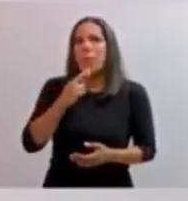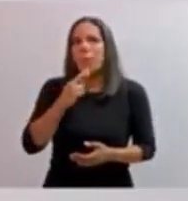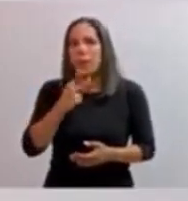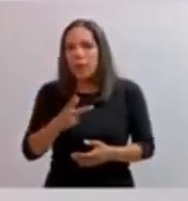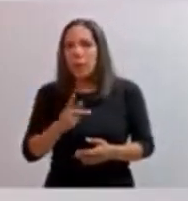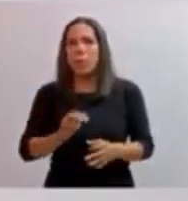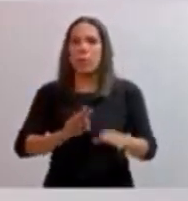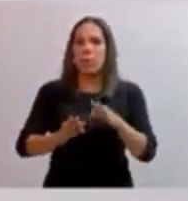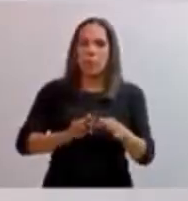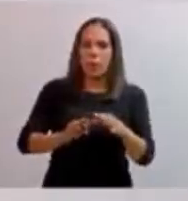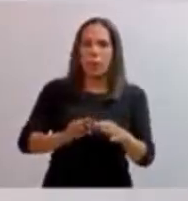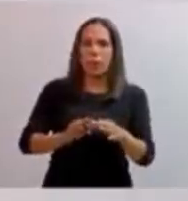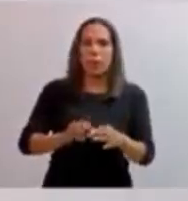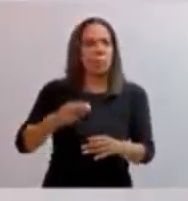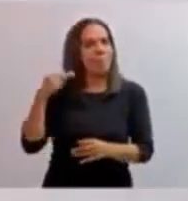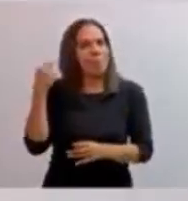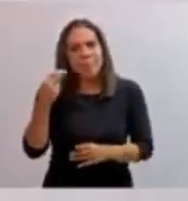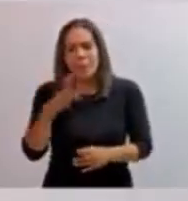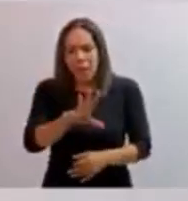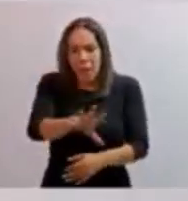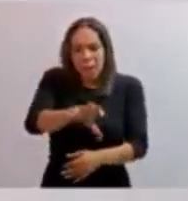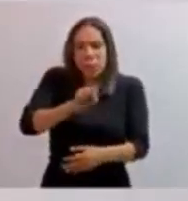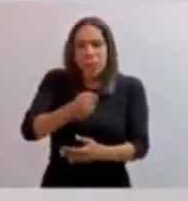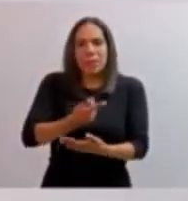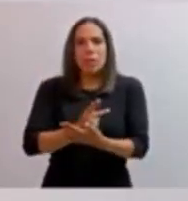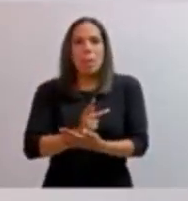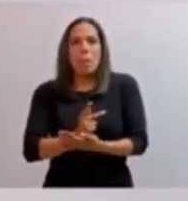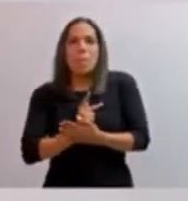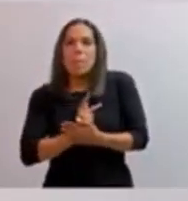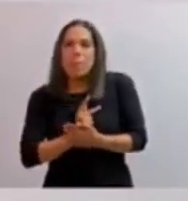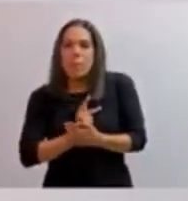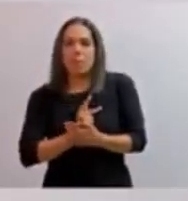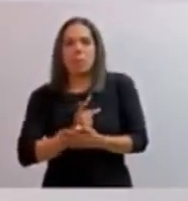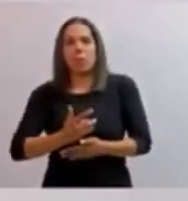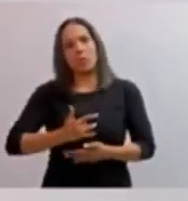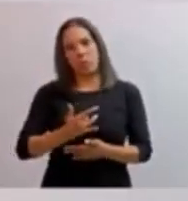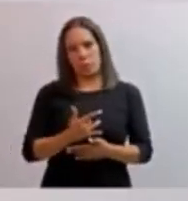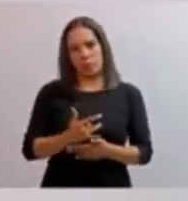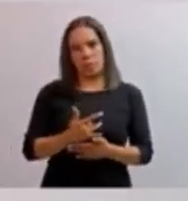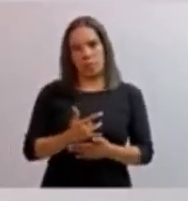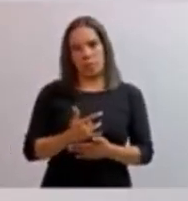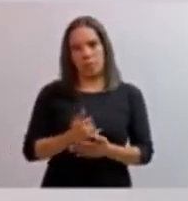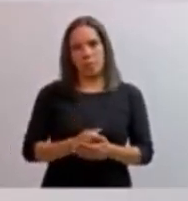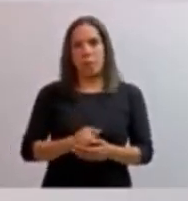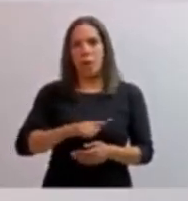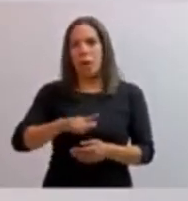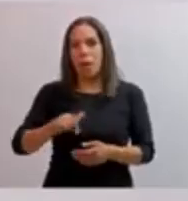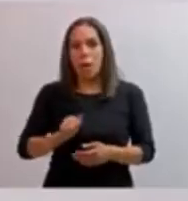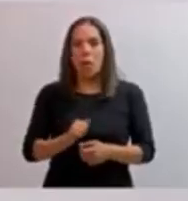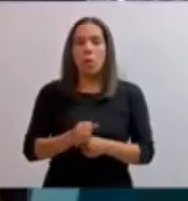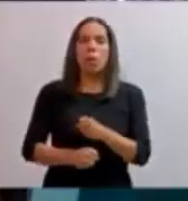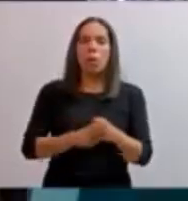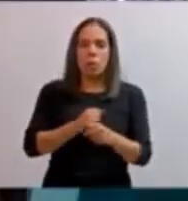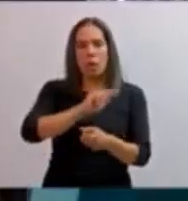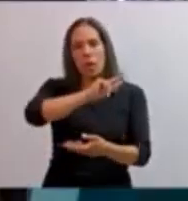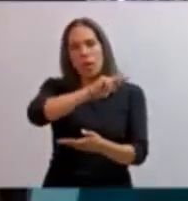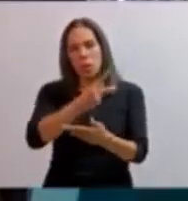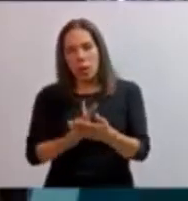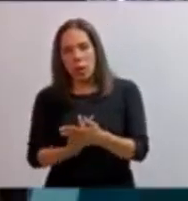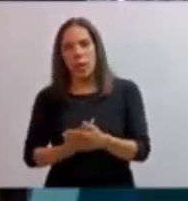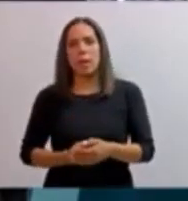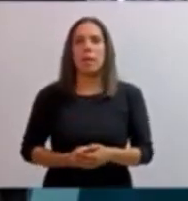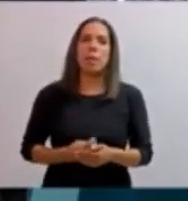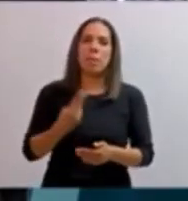en la apropiación y puesta en marcha de los planes 2022, recuperar esos saberes y hacerlos